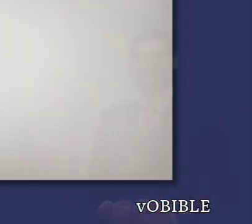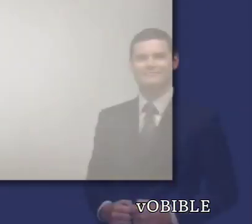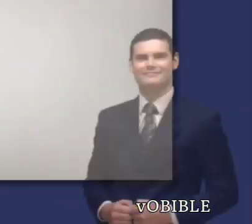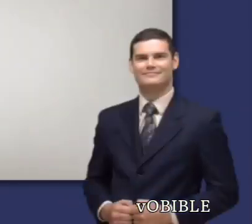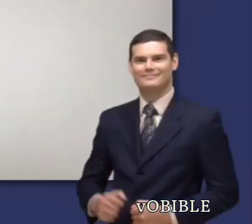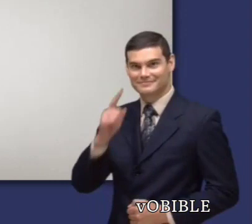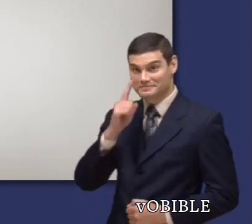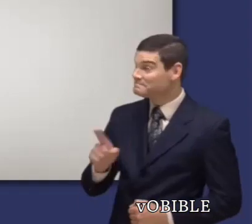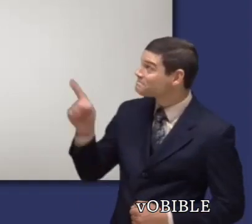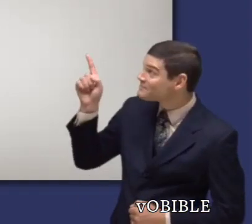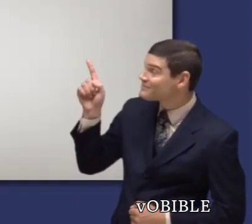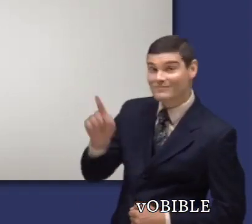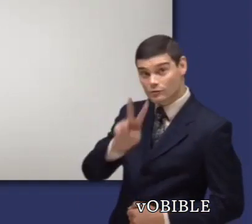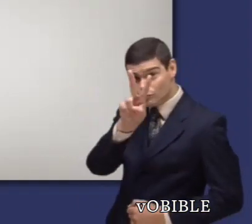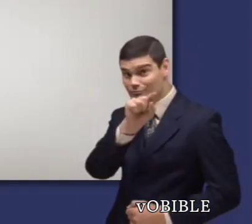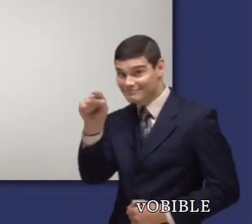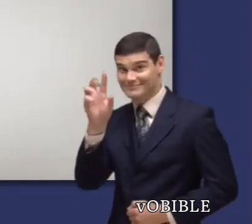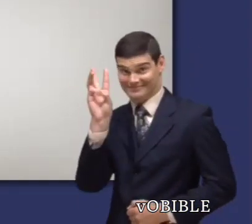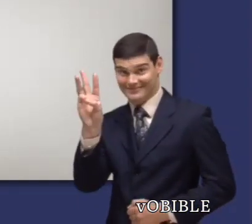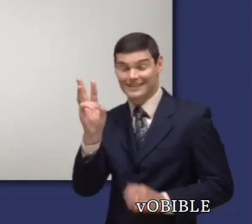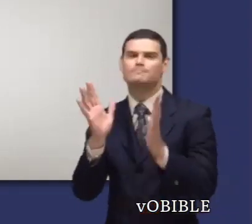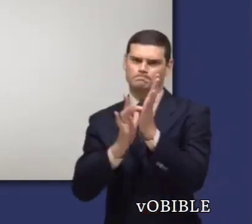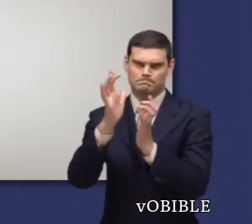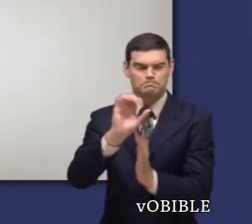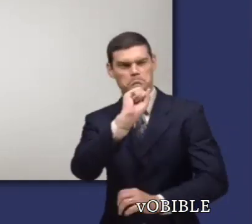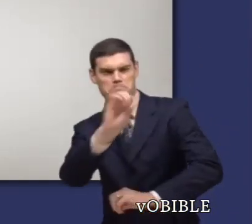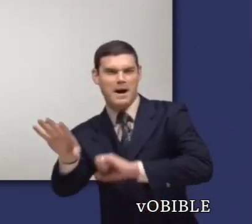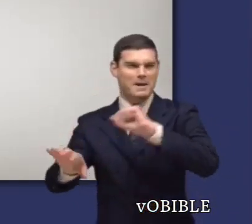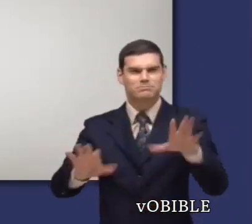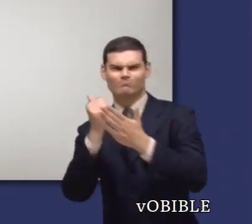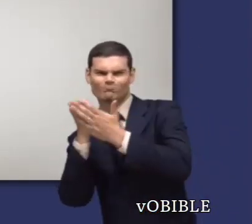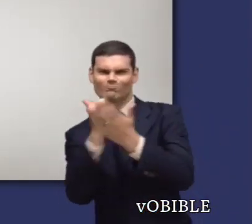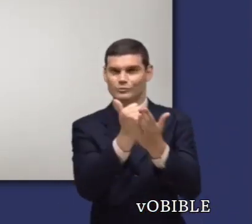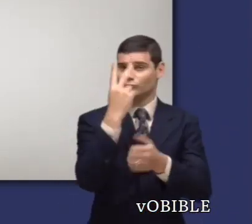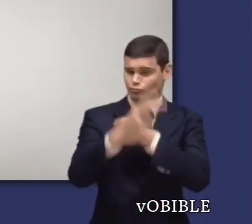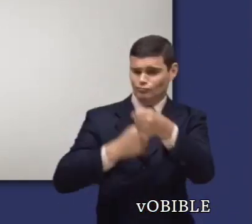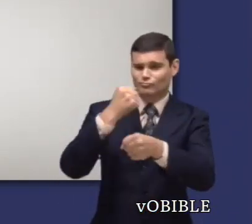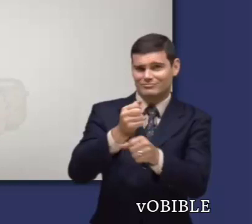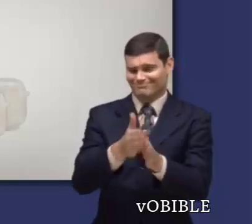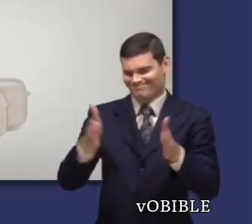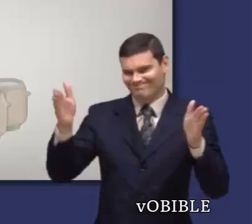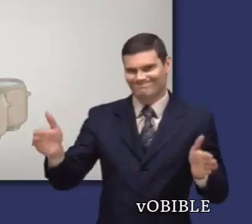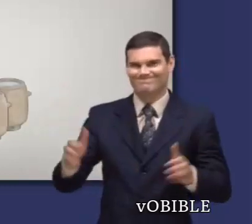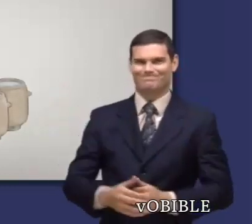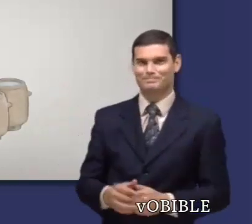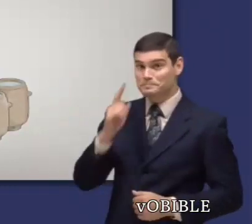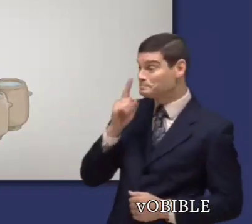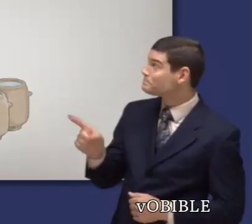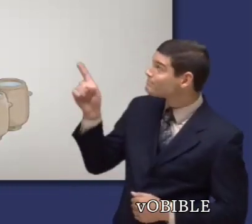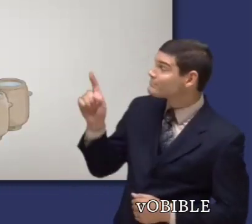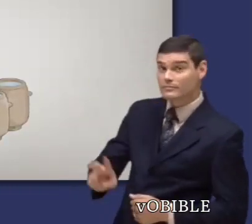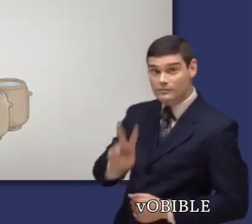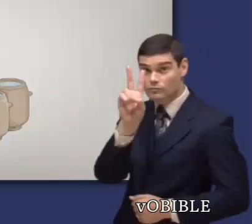Los capítulos 2 a 6 abarcan más o menos 2 años de su ministerio. El capítulo 2 relata el